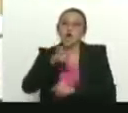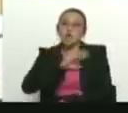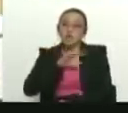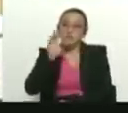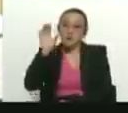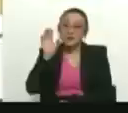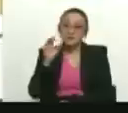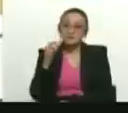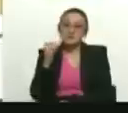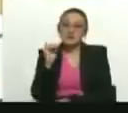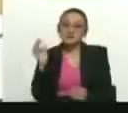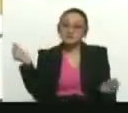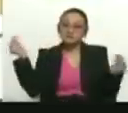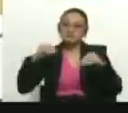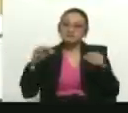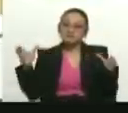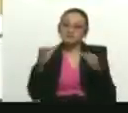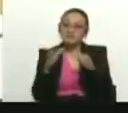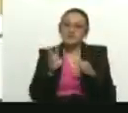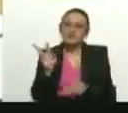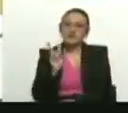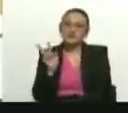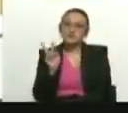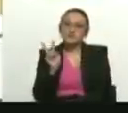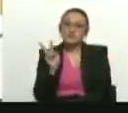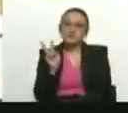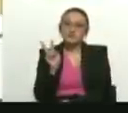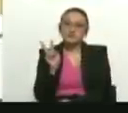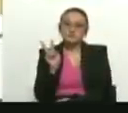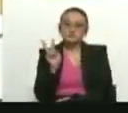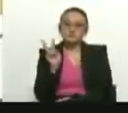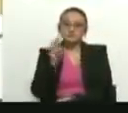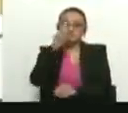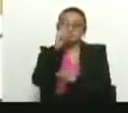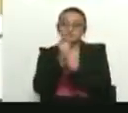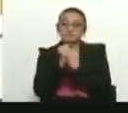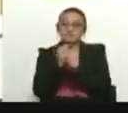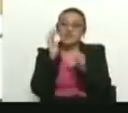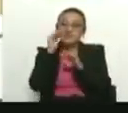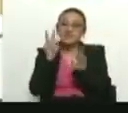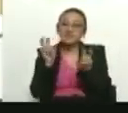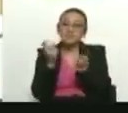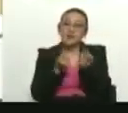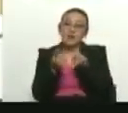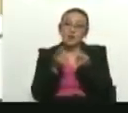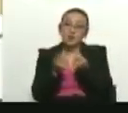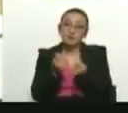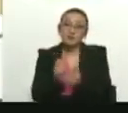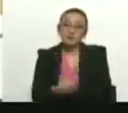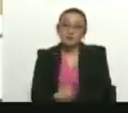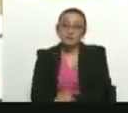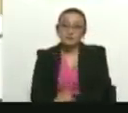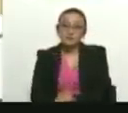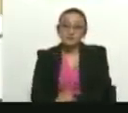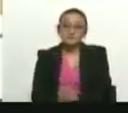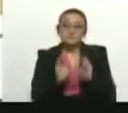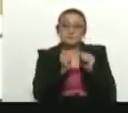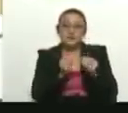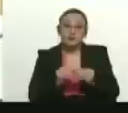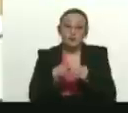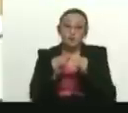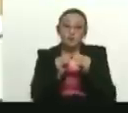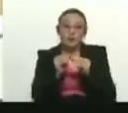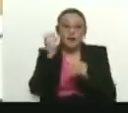Hay un gran consenso en Venezuela de trabajar y atender la economía, de recuperar